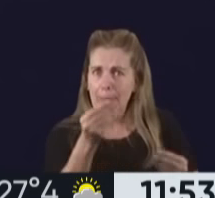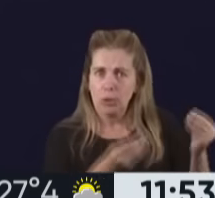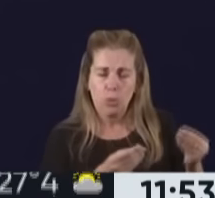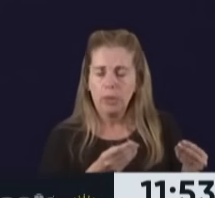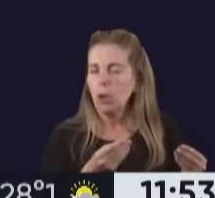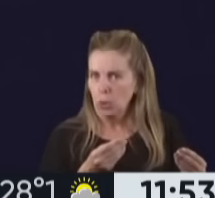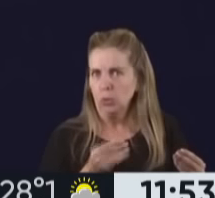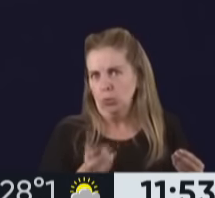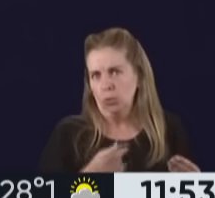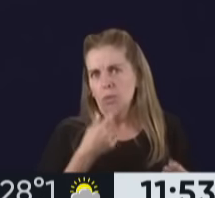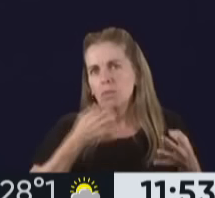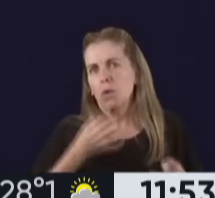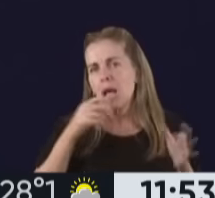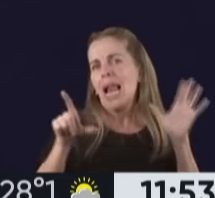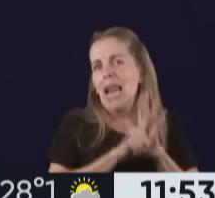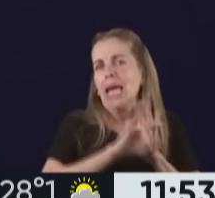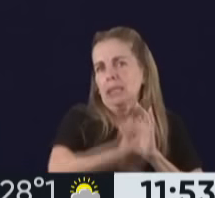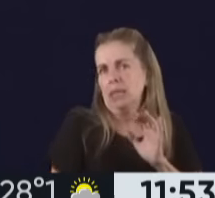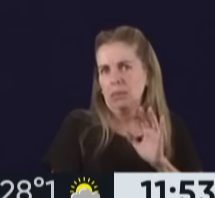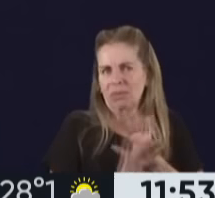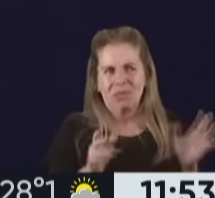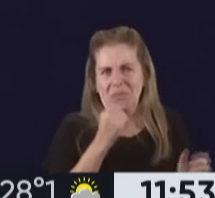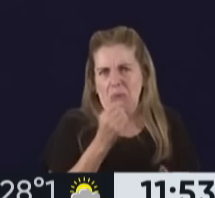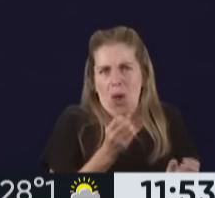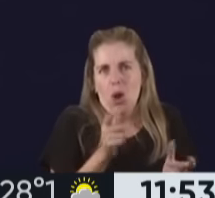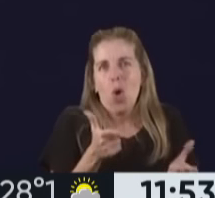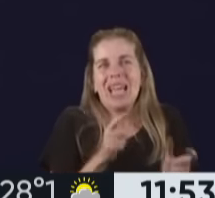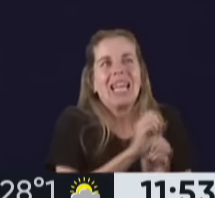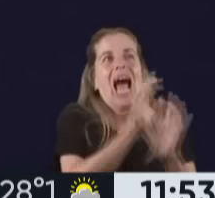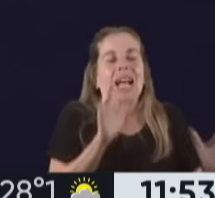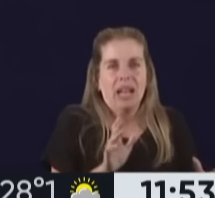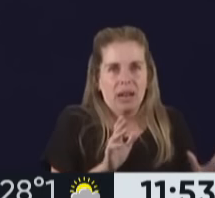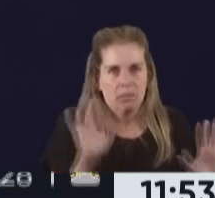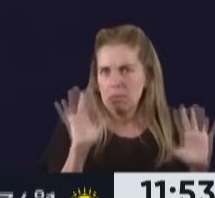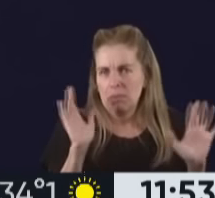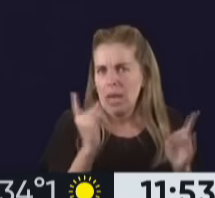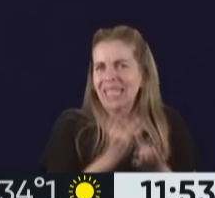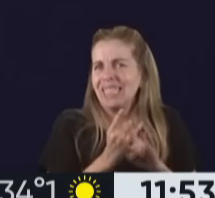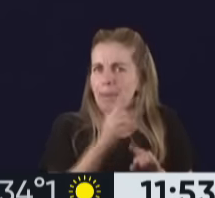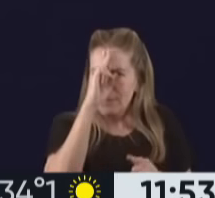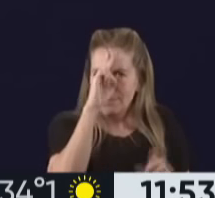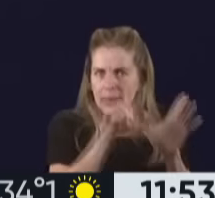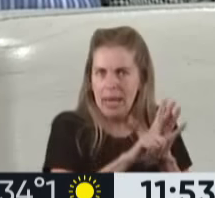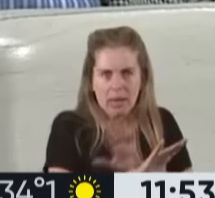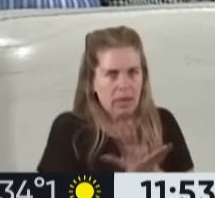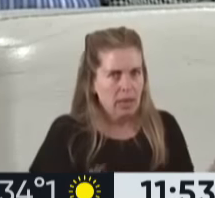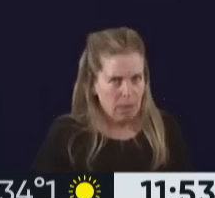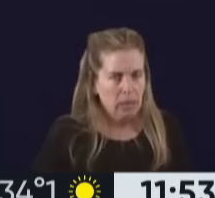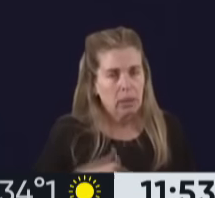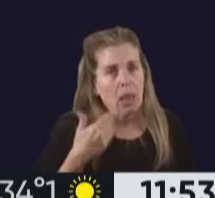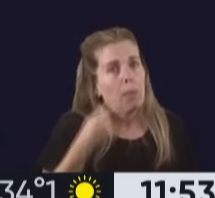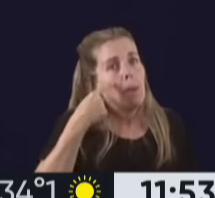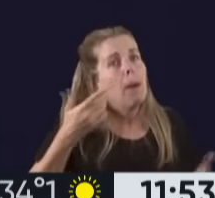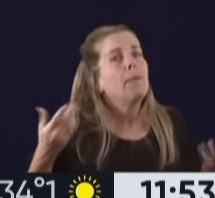para aclarar con respecto a eso. Nunca nos apartamos de la ley, no lo vamos a hacer ahora tampoco. Perfecto. Después veremos